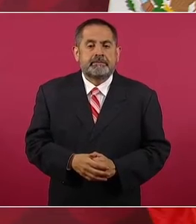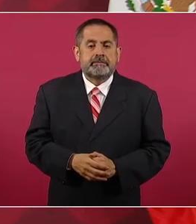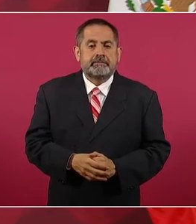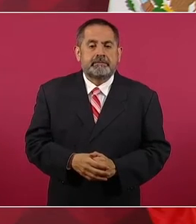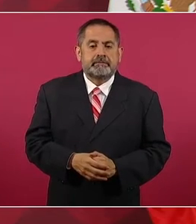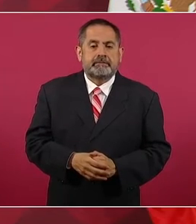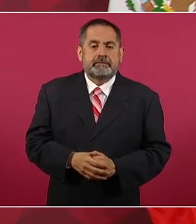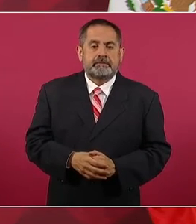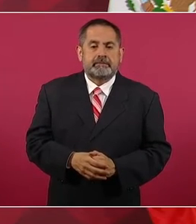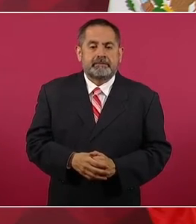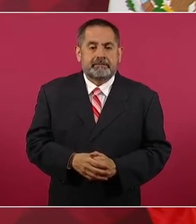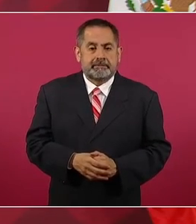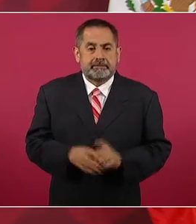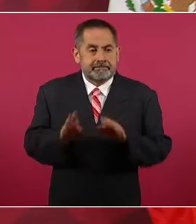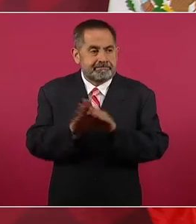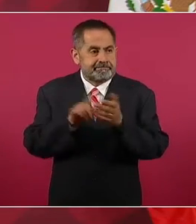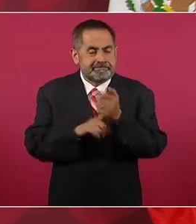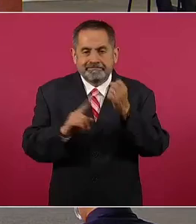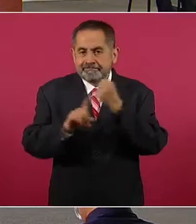embates